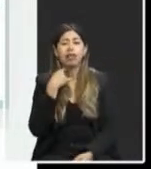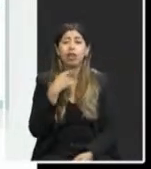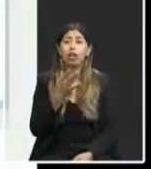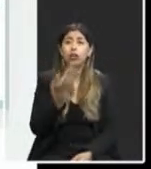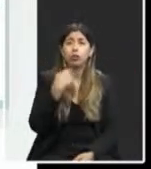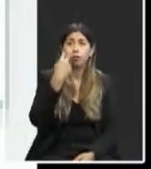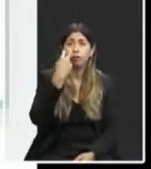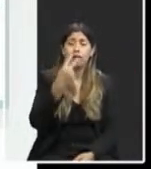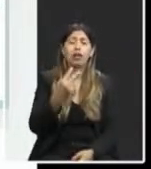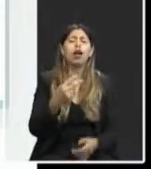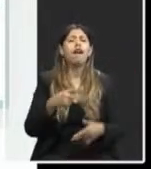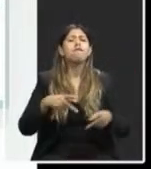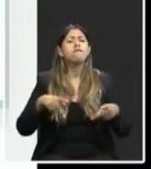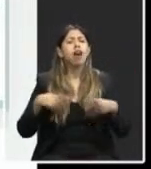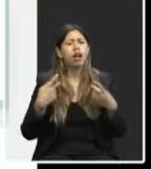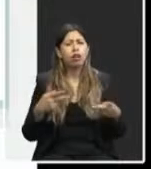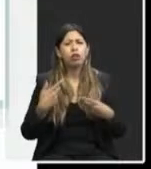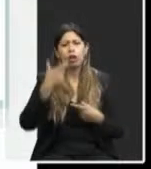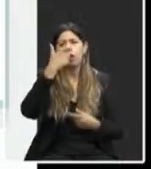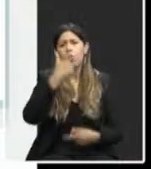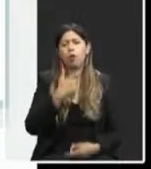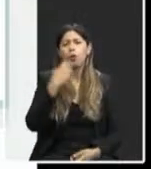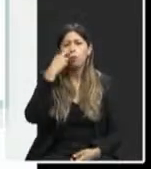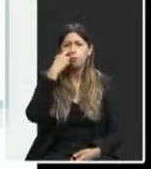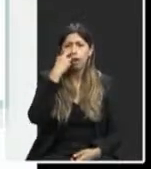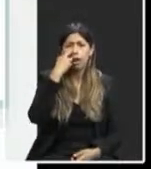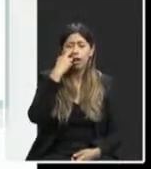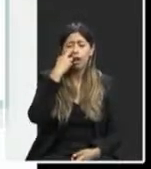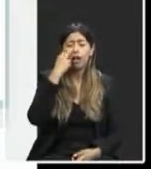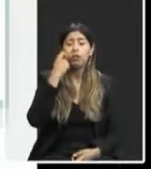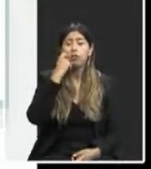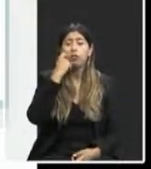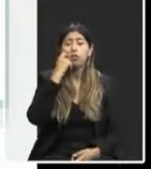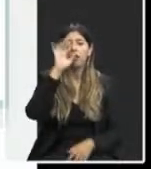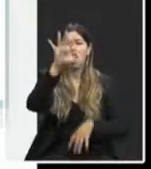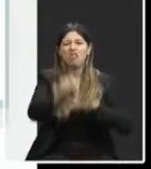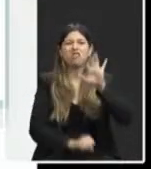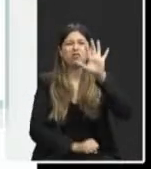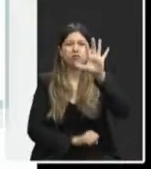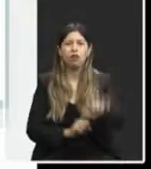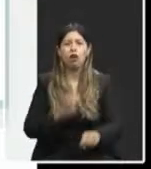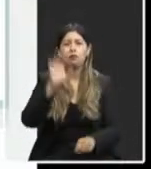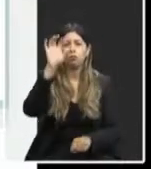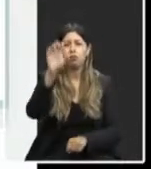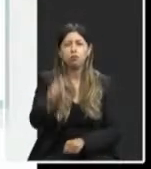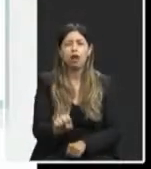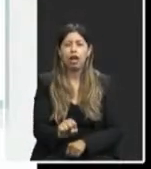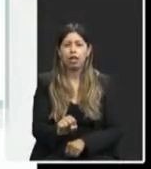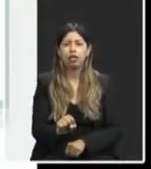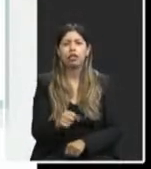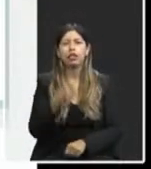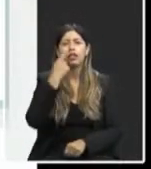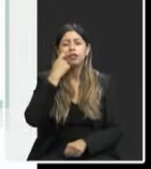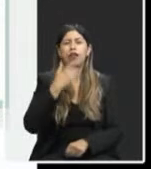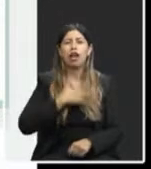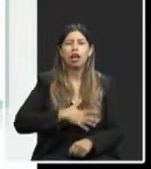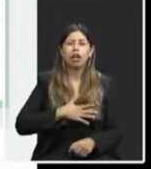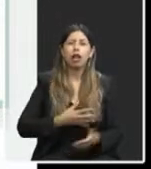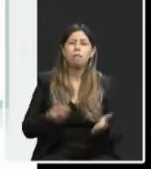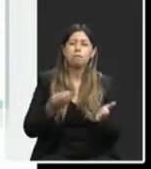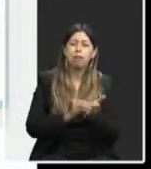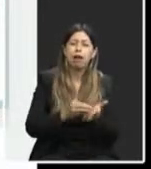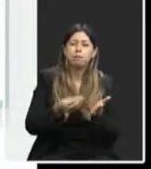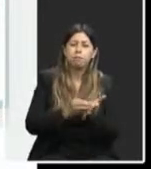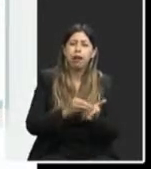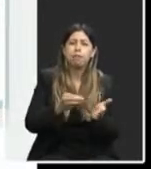valores y nuestros comportamientos como seres humanos son de depredación, son de querer adquirir más,